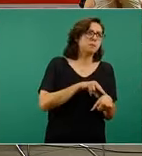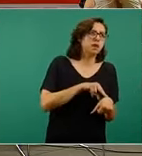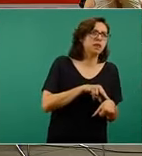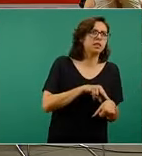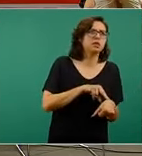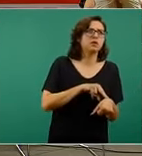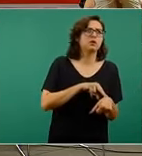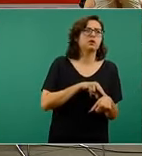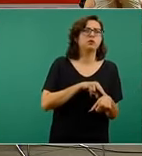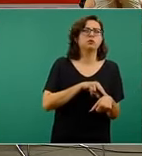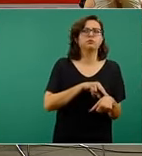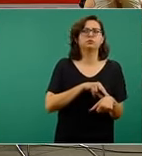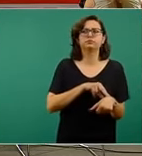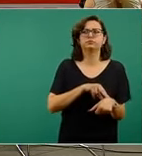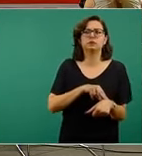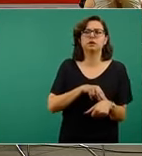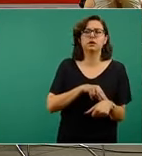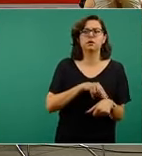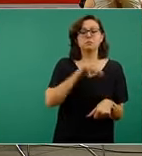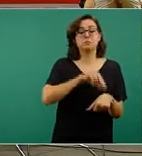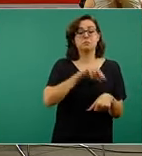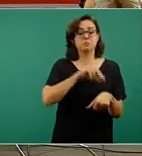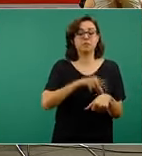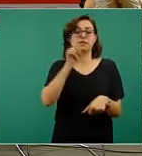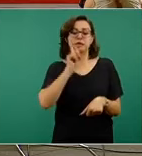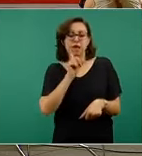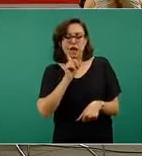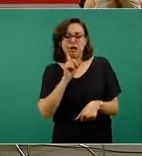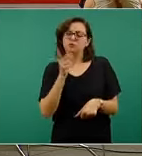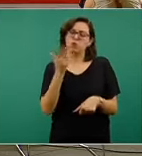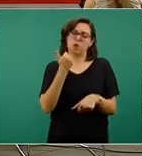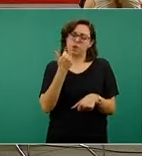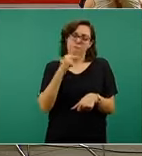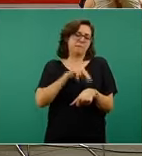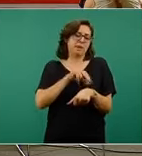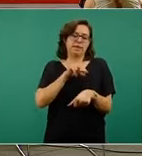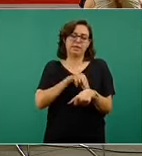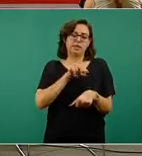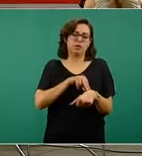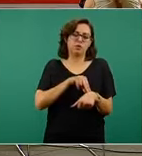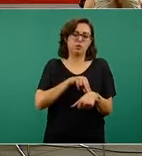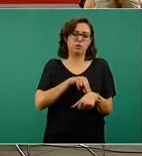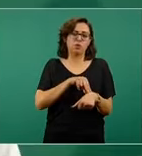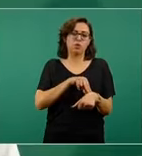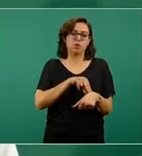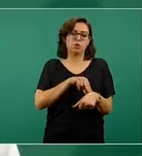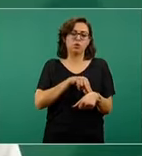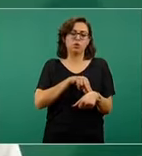generalmente no tiene el lenguaje de género, ya debería tenerlo, pero digamos una persona que dice médico